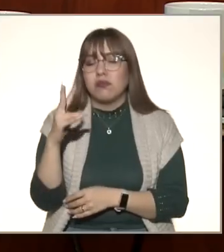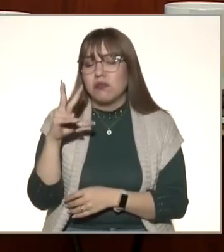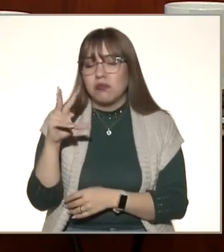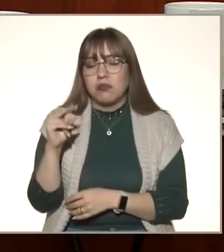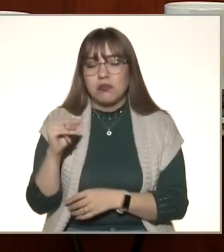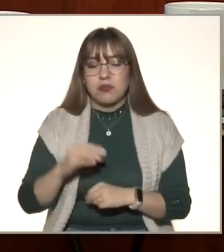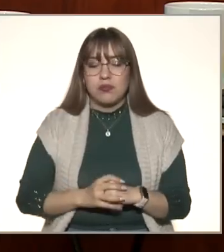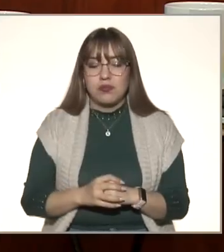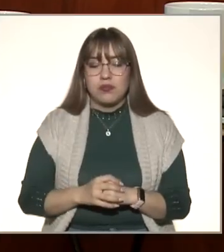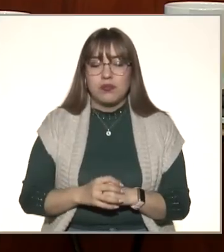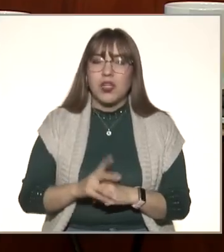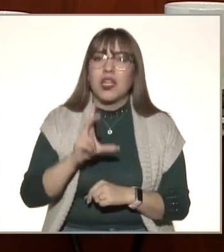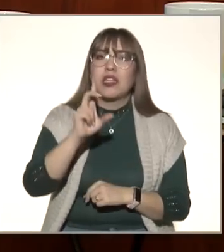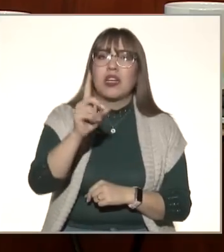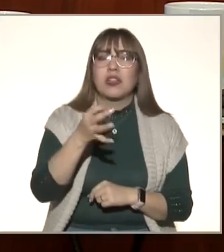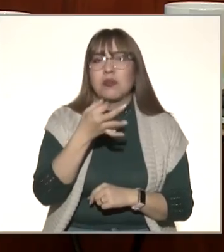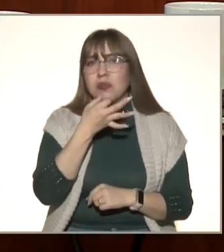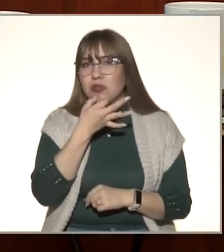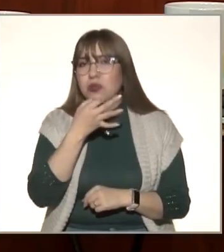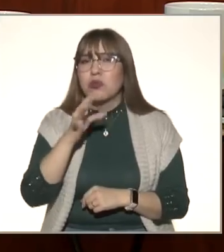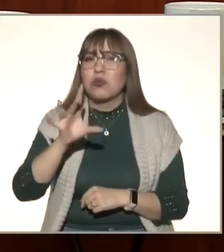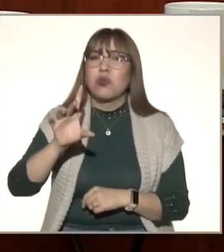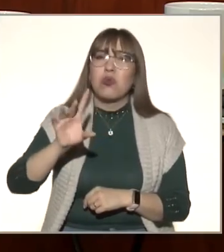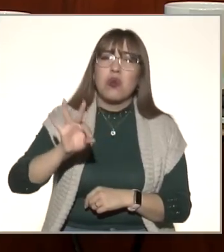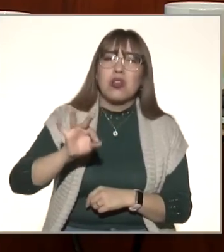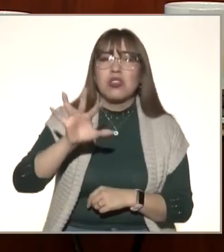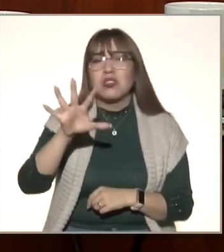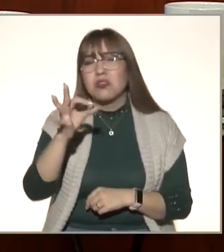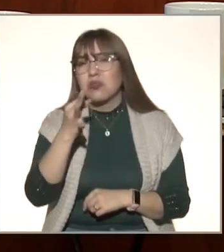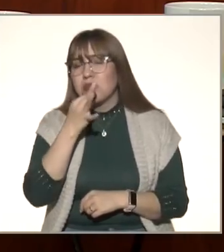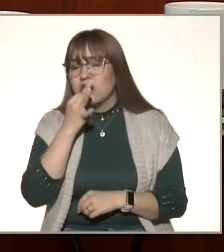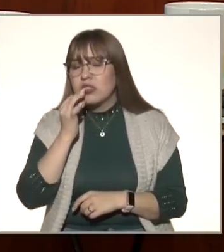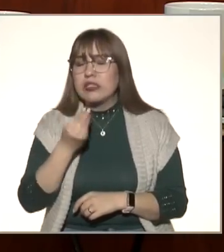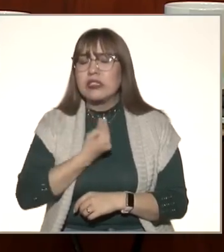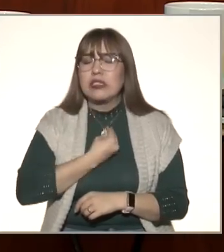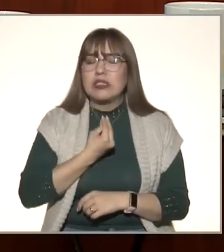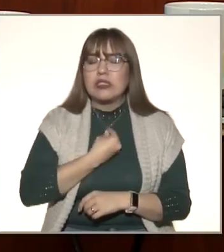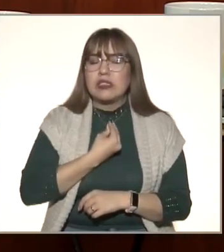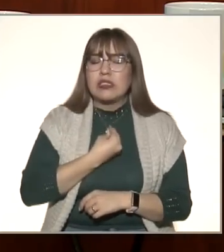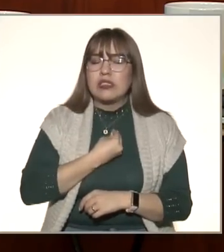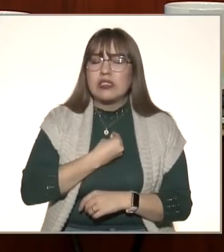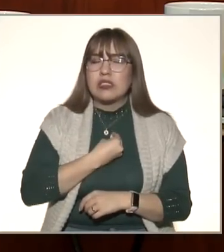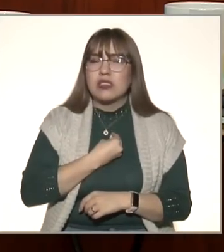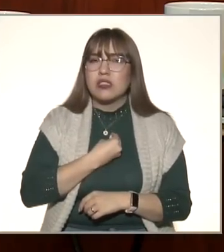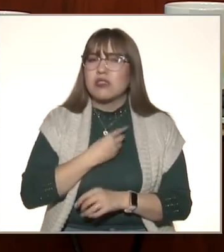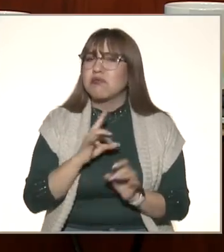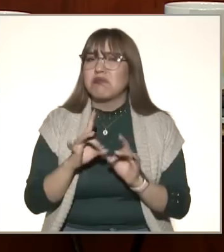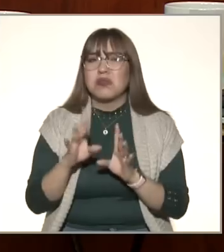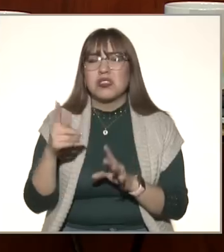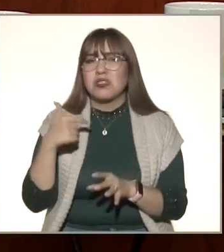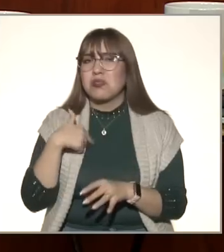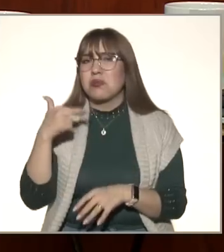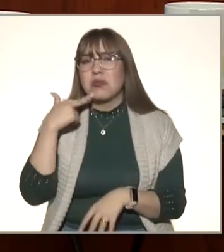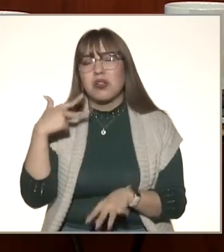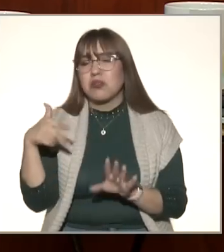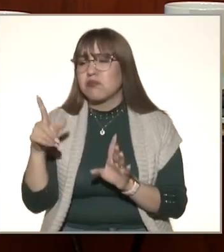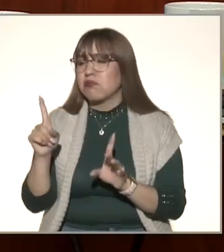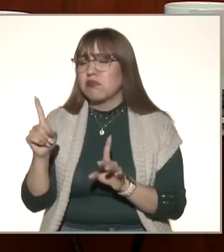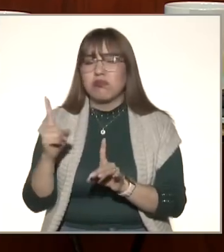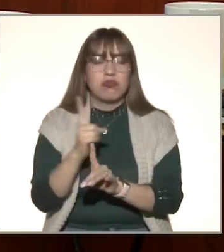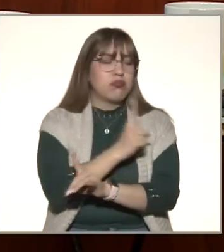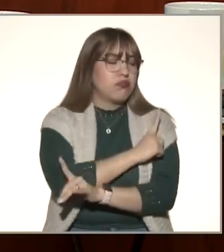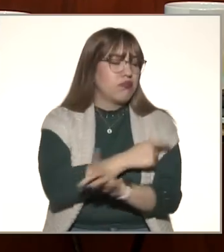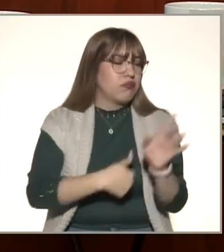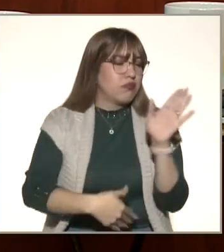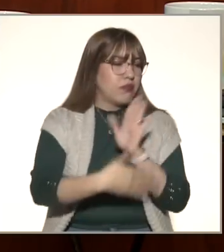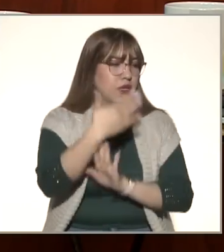hora, 45 minutos, bateo, y después va más allá de mí. Y se vale también retirarse para seguir manteniendo esta paz si